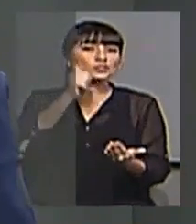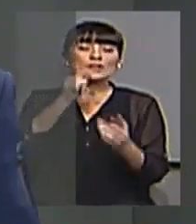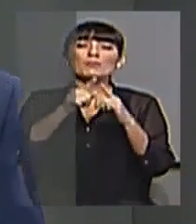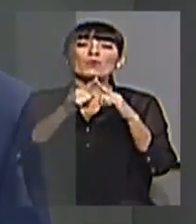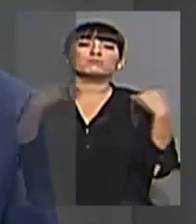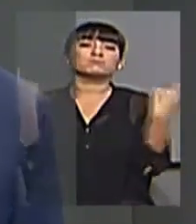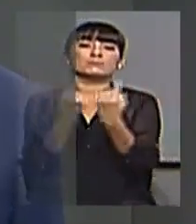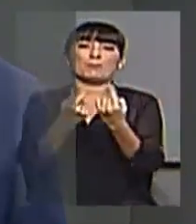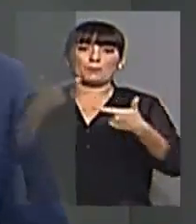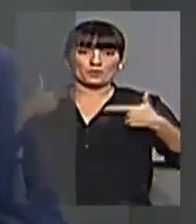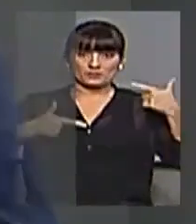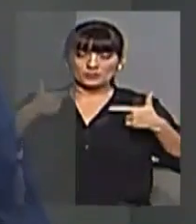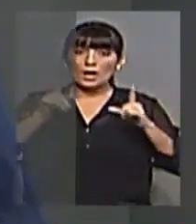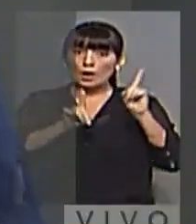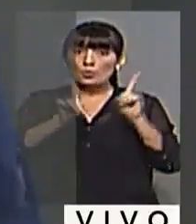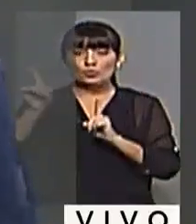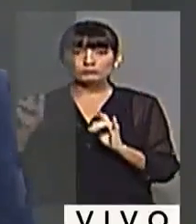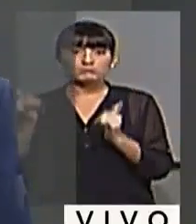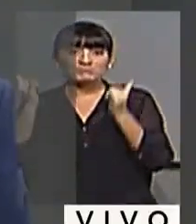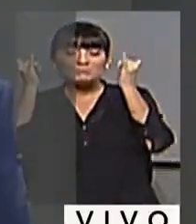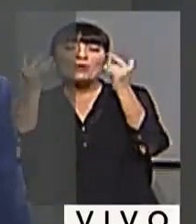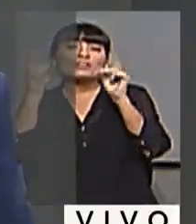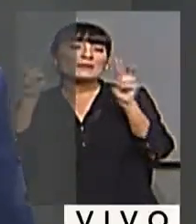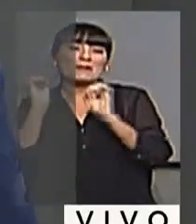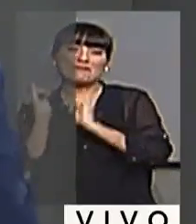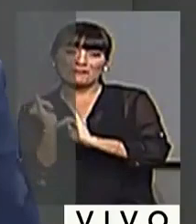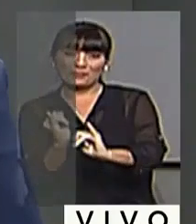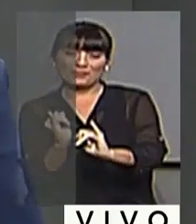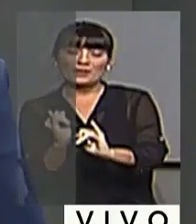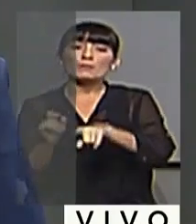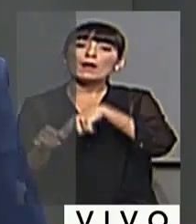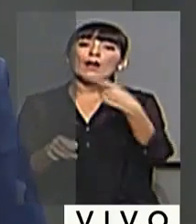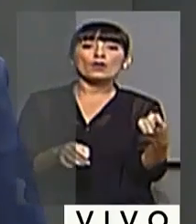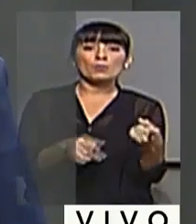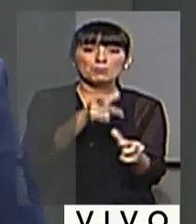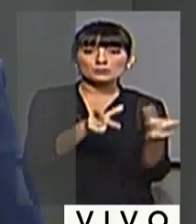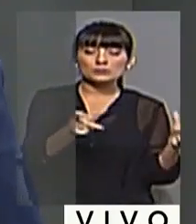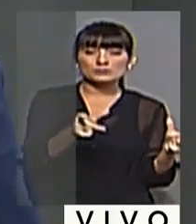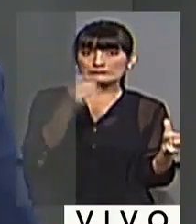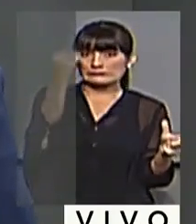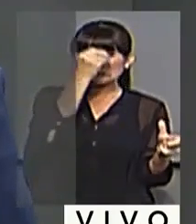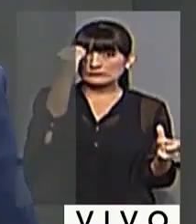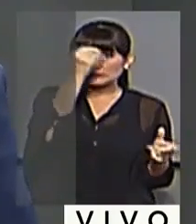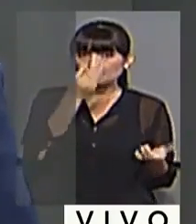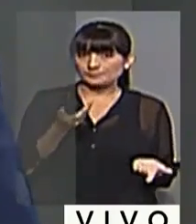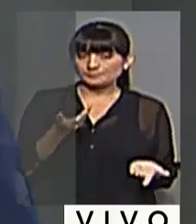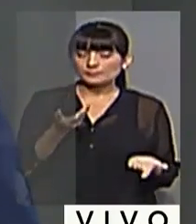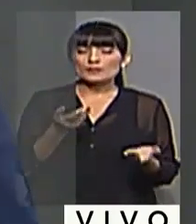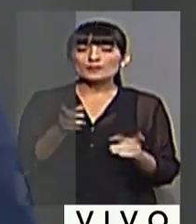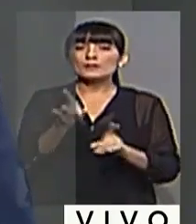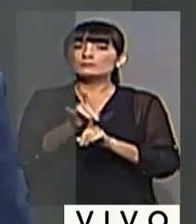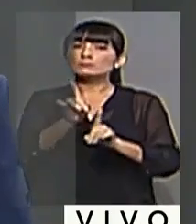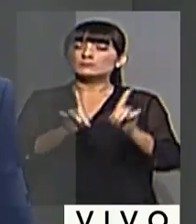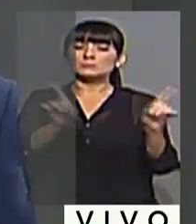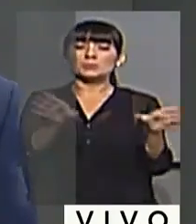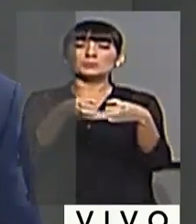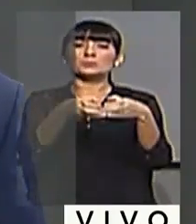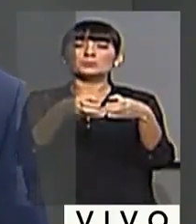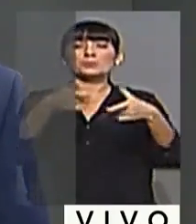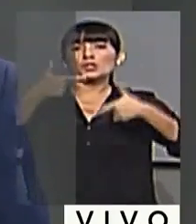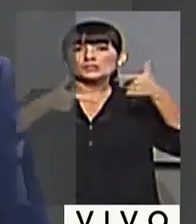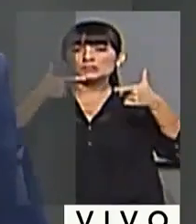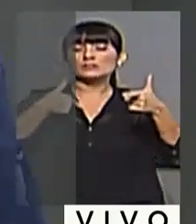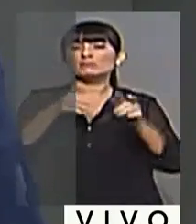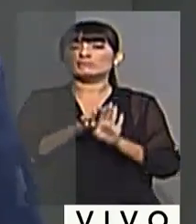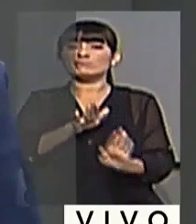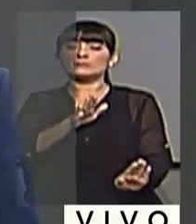político. Para algunos está entretenido en términos informativos, ¿ah? Y para otros también es preocupante. Desafección con los partidos políticos,